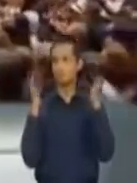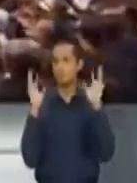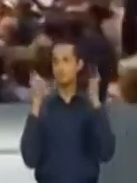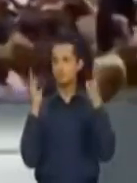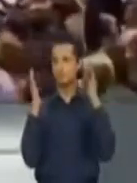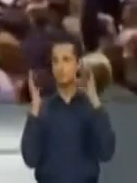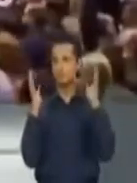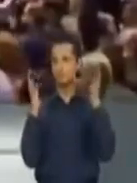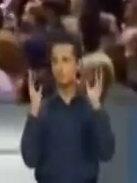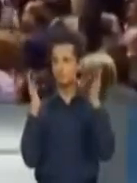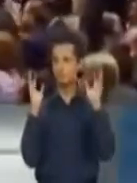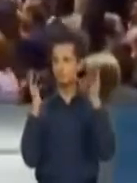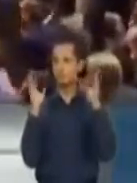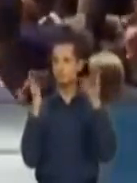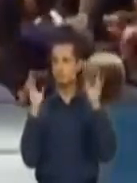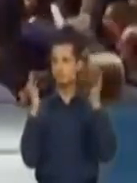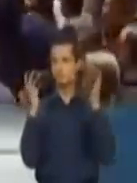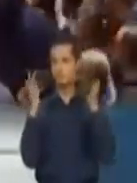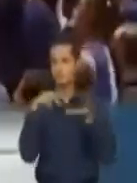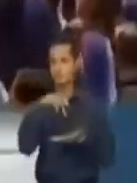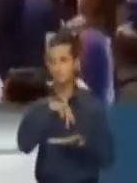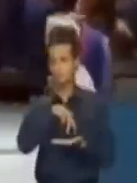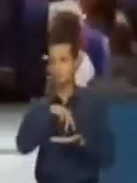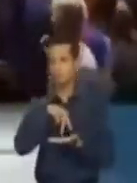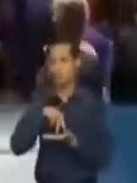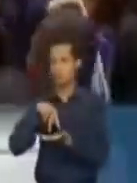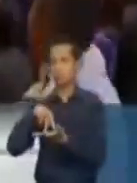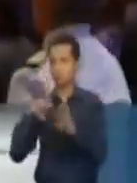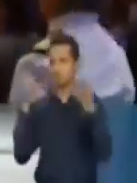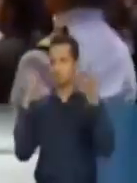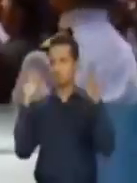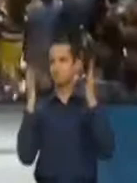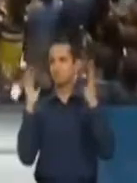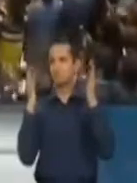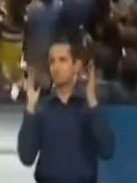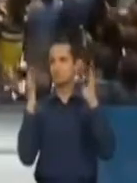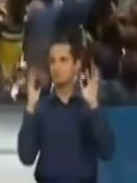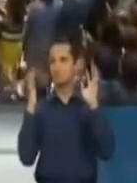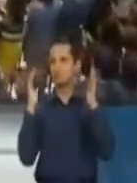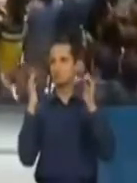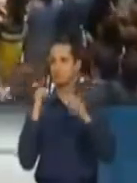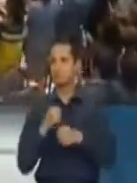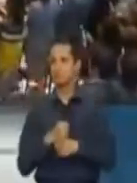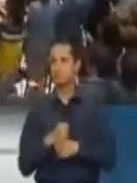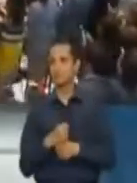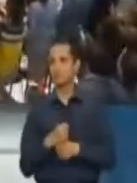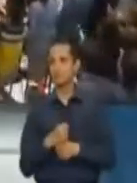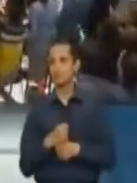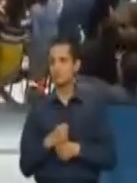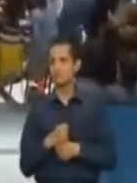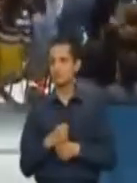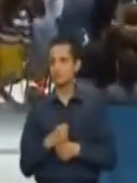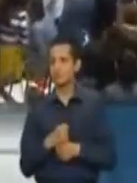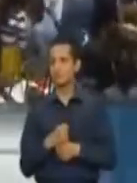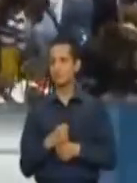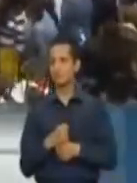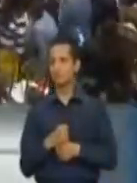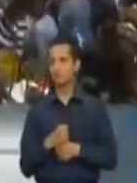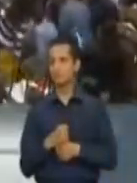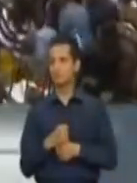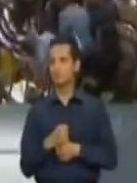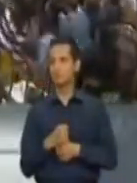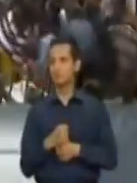137 legisladores que conforman la Asamblea Nacional. Para ello, la Contraloría conformará equipos especiales. El pedido lo